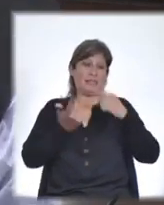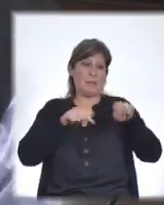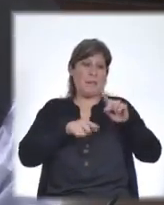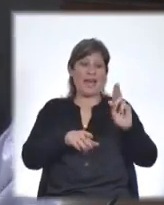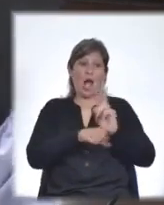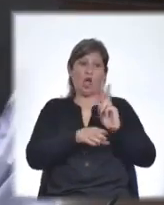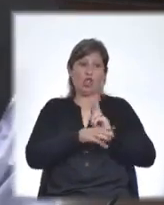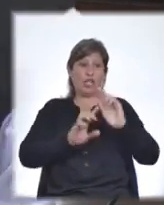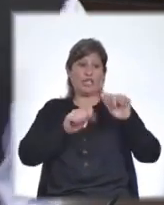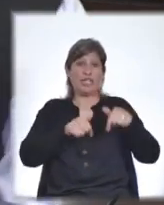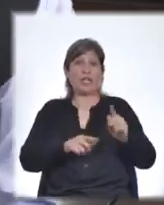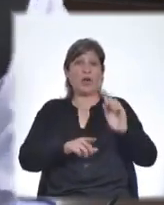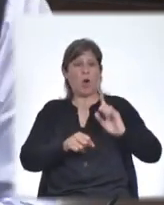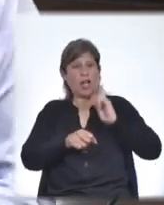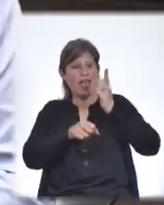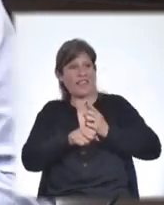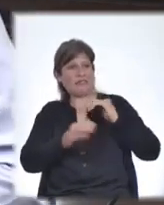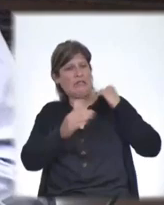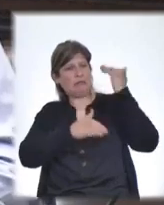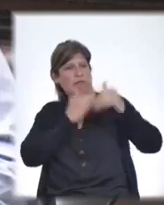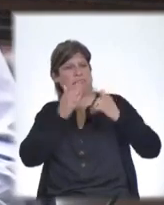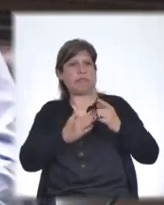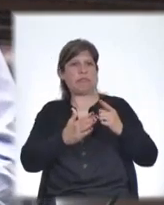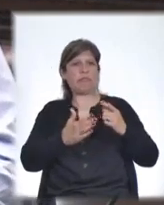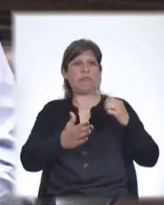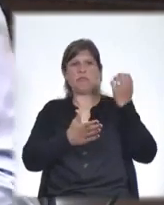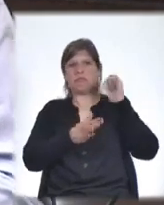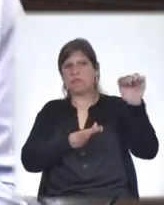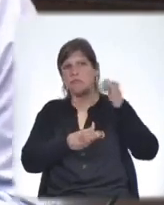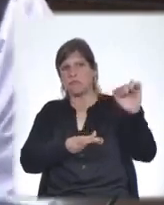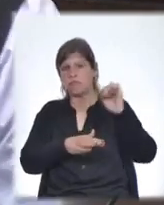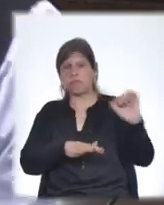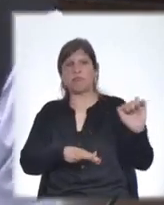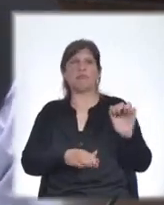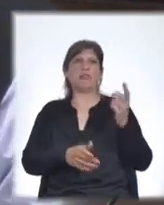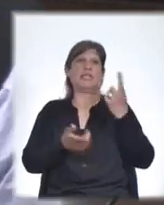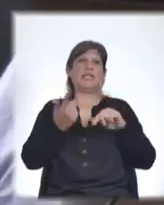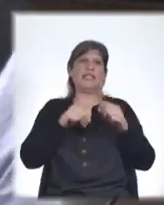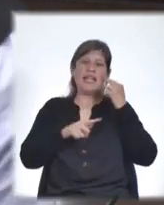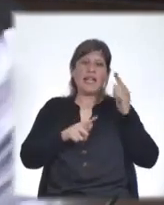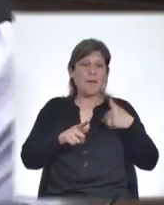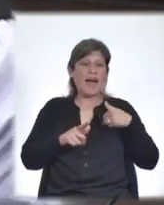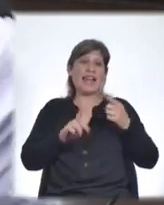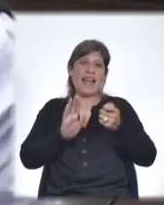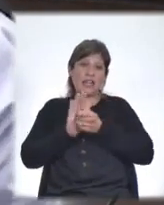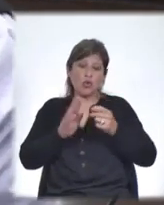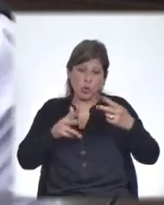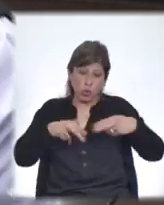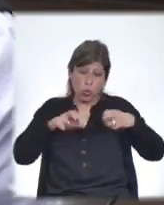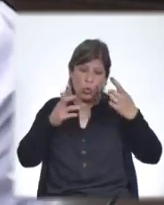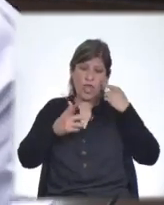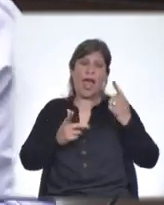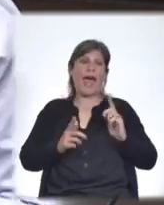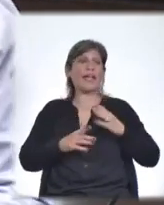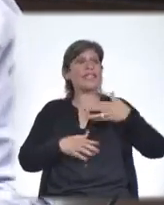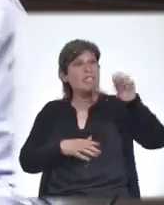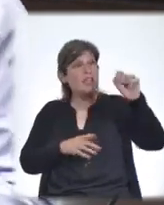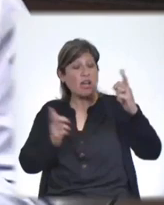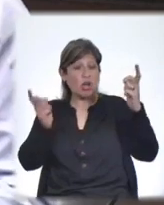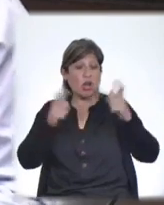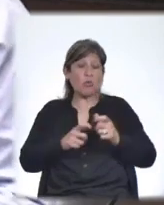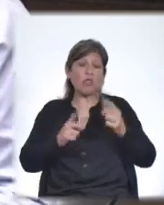porque han decidido avanzar atropellando, en vez de desglosar ese artículo y llevarlo a la comisión y discutirlo de otra